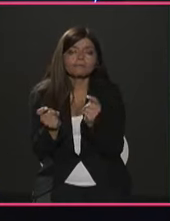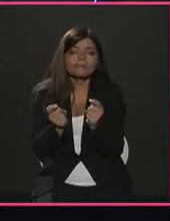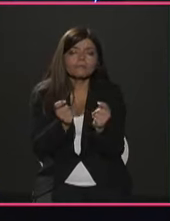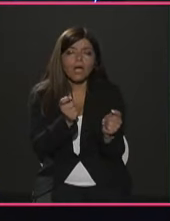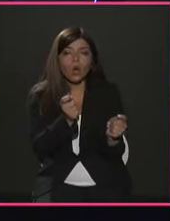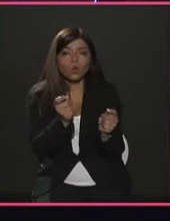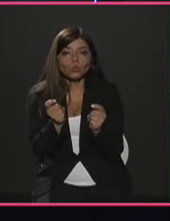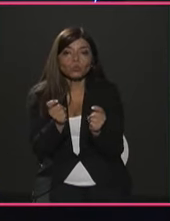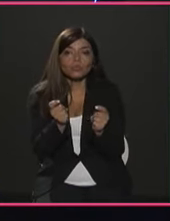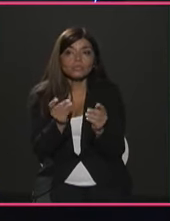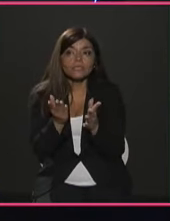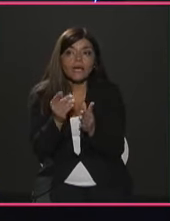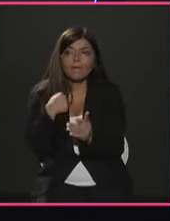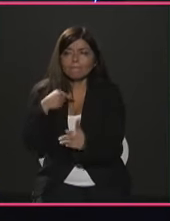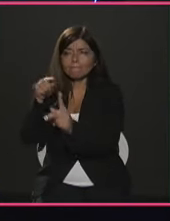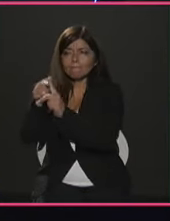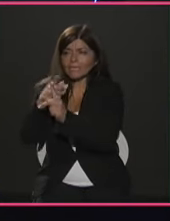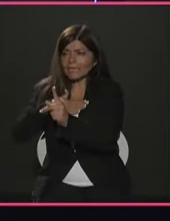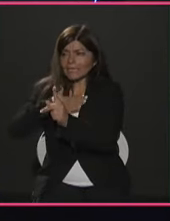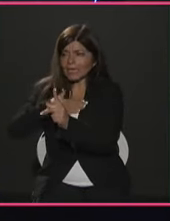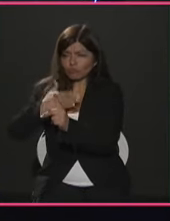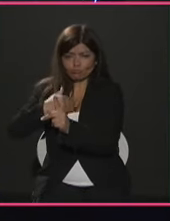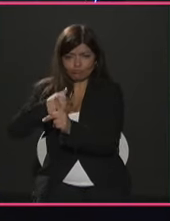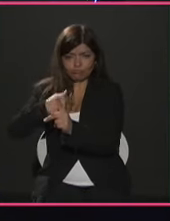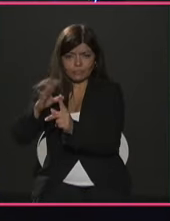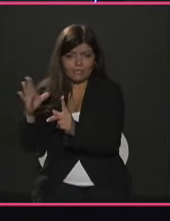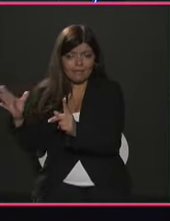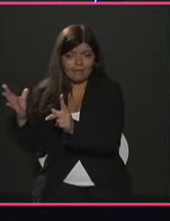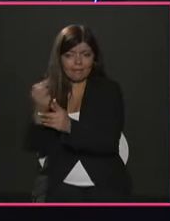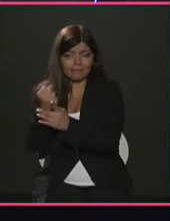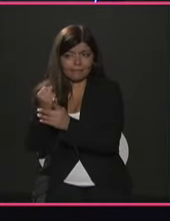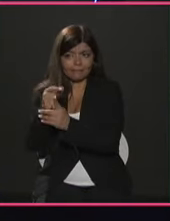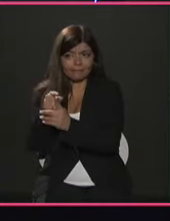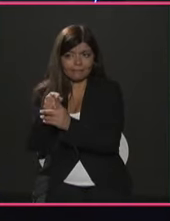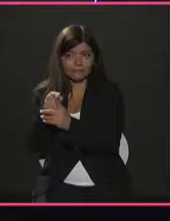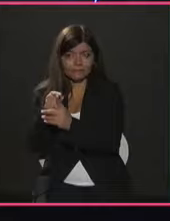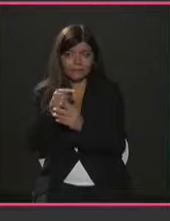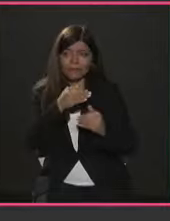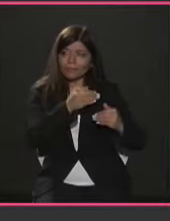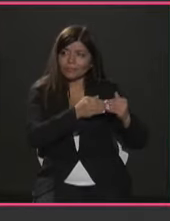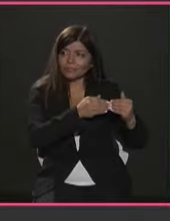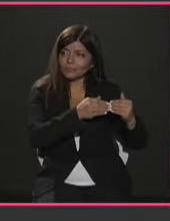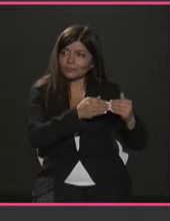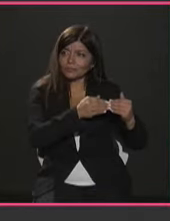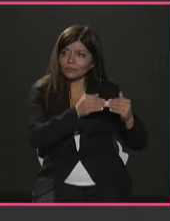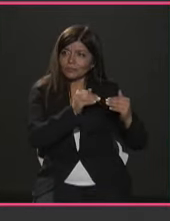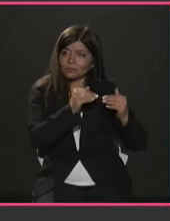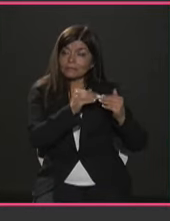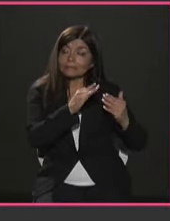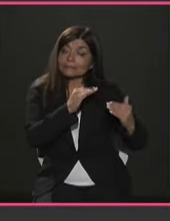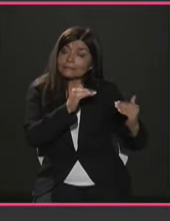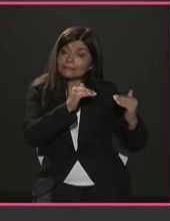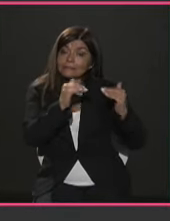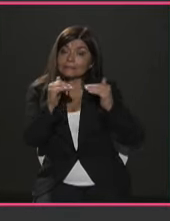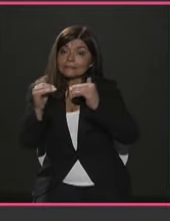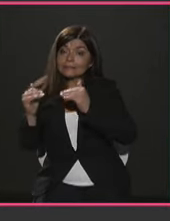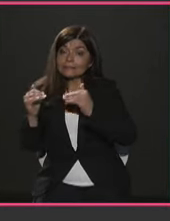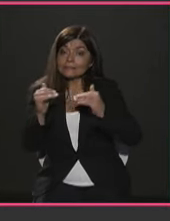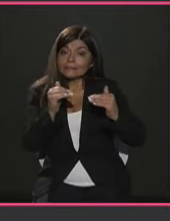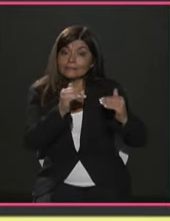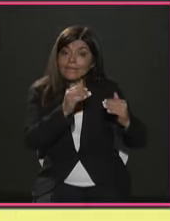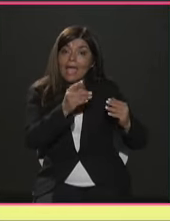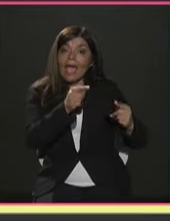al proceso ya Entonces yo solamente hago lo que el proceso con todas sus limitaciones económicas